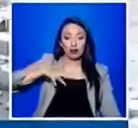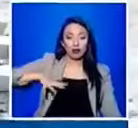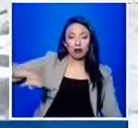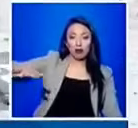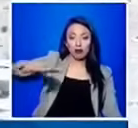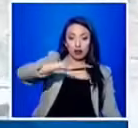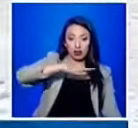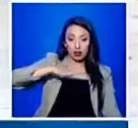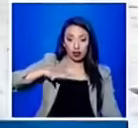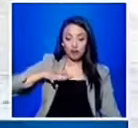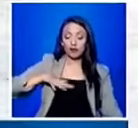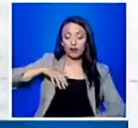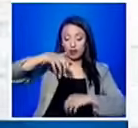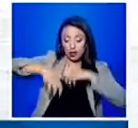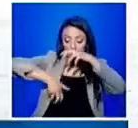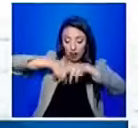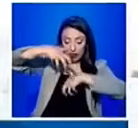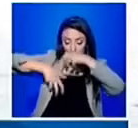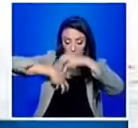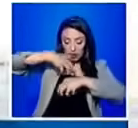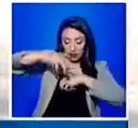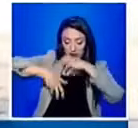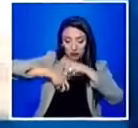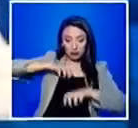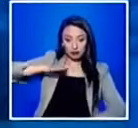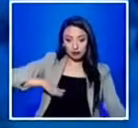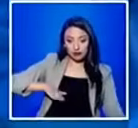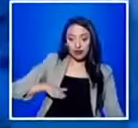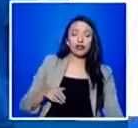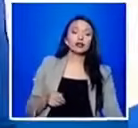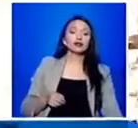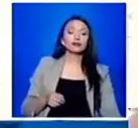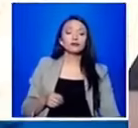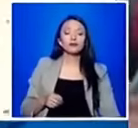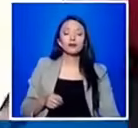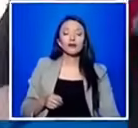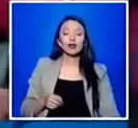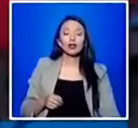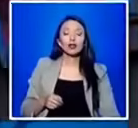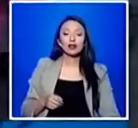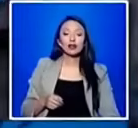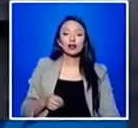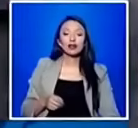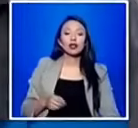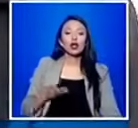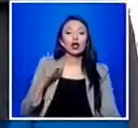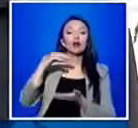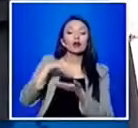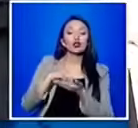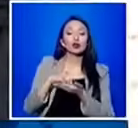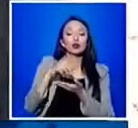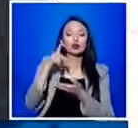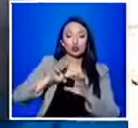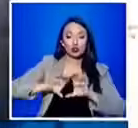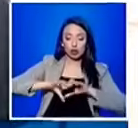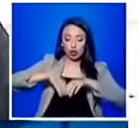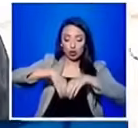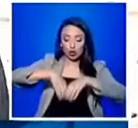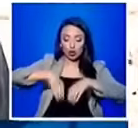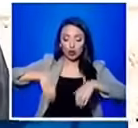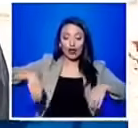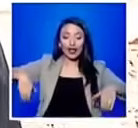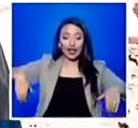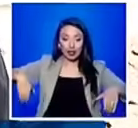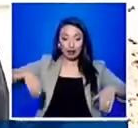y aprovechando la excavación que teníamos que hacer, tuvimos que nosotros hacer la instalación de una tubería de 800 milímetros de